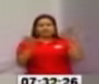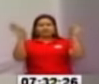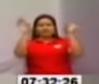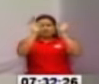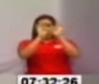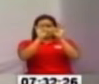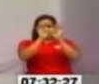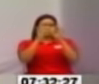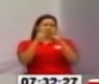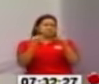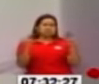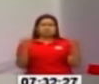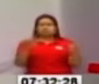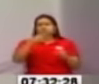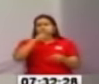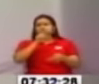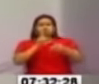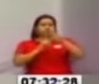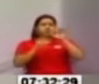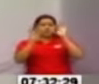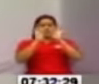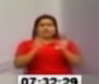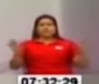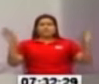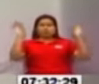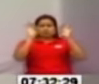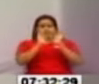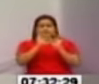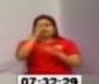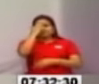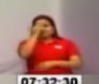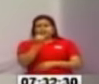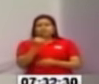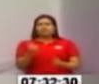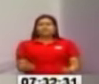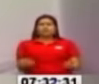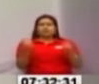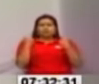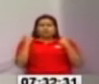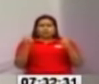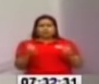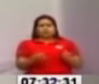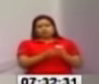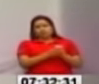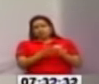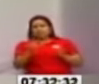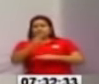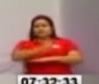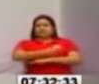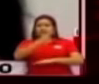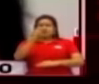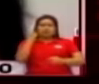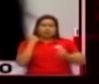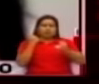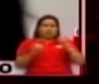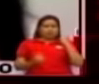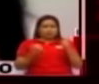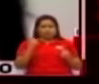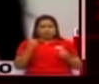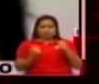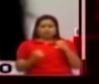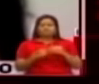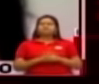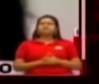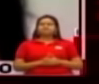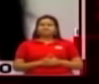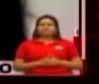simplemente con agua natural, porque es importante también realizar actividad física a lo largo del día. Muy bien, vamos a hablar un